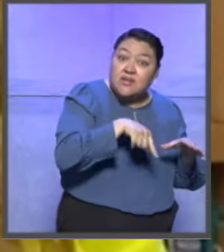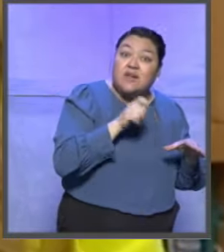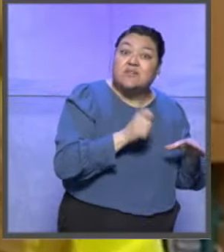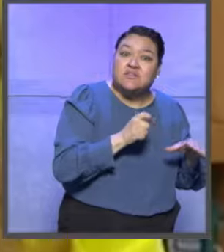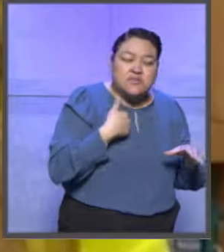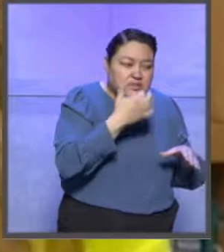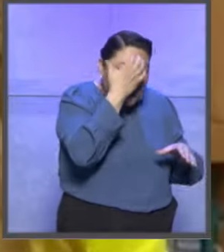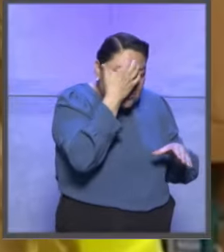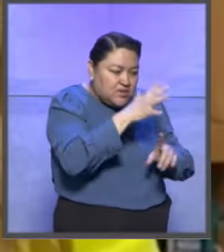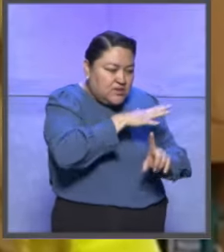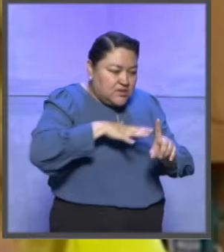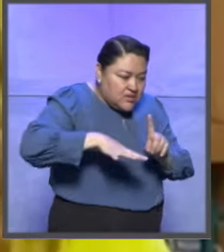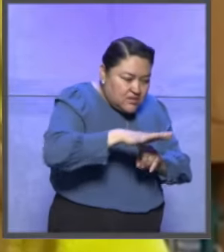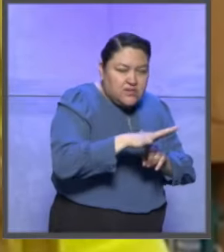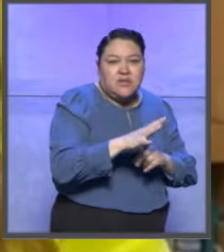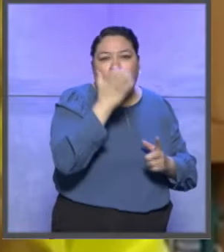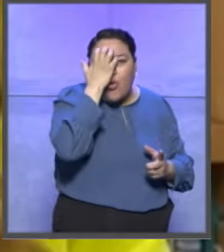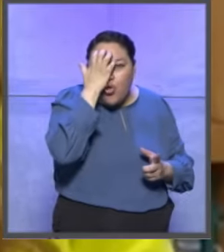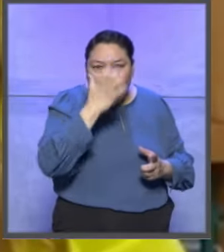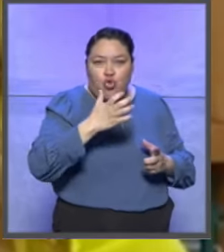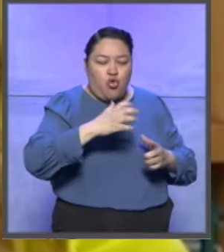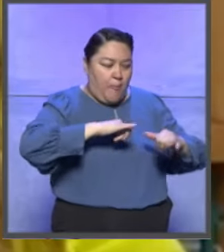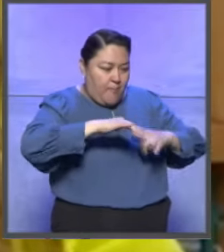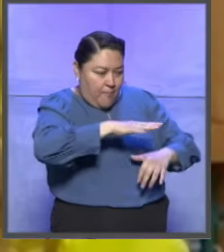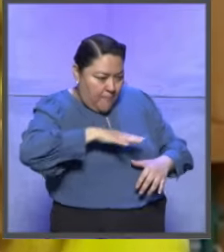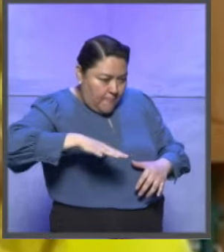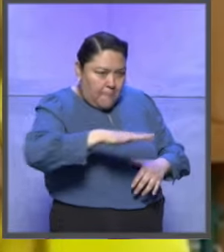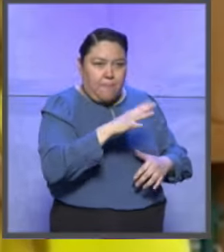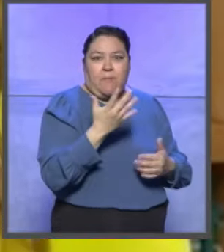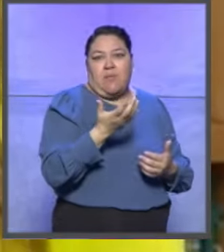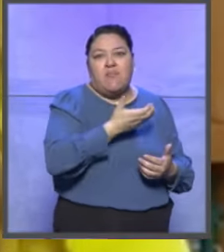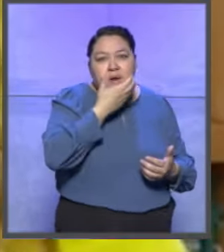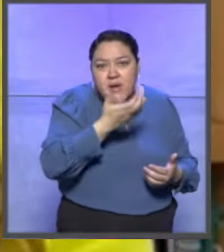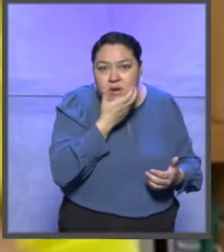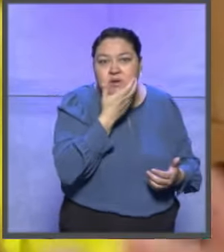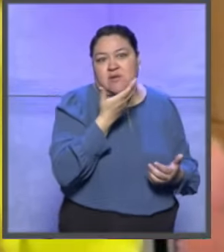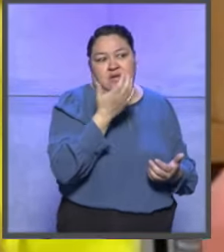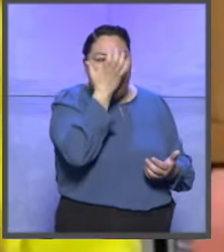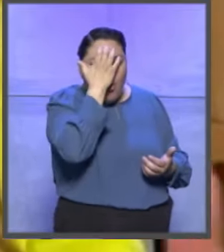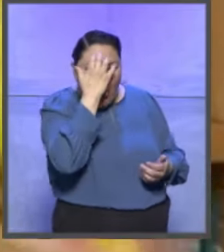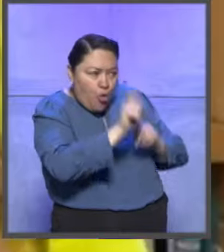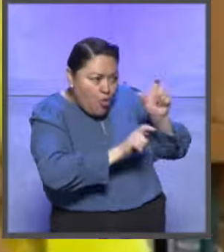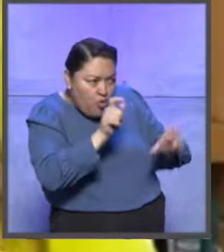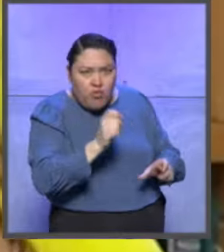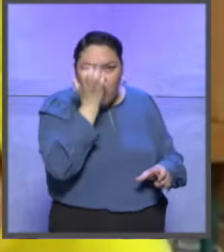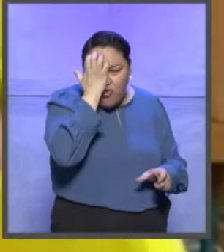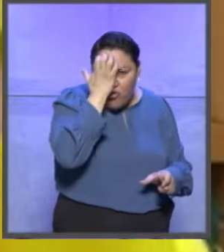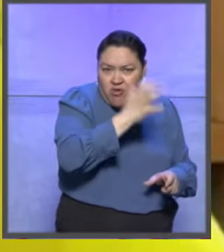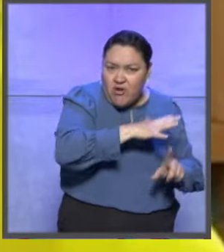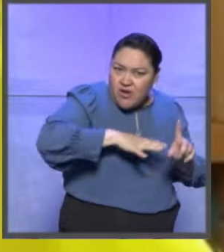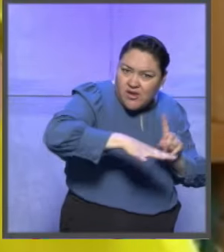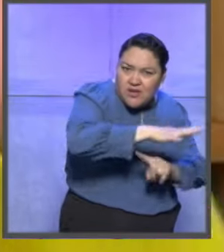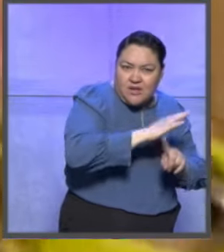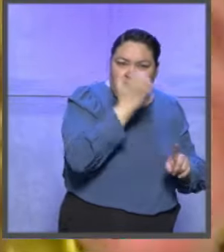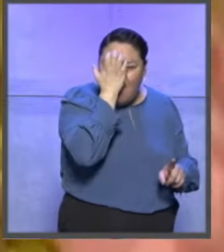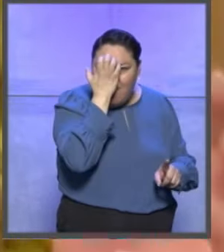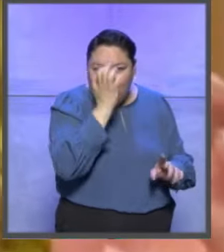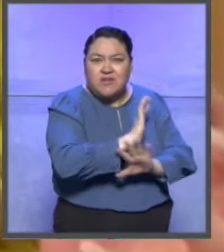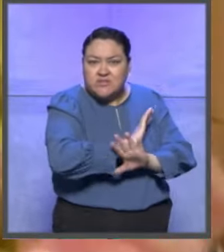estamos familiarizados con la geografía, con la ciudadanía, con las costumbres, con